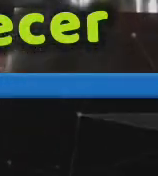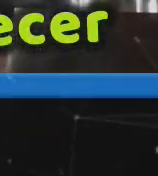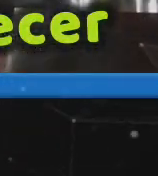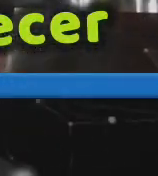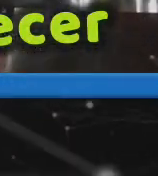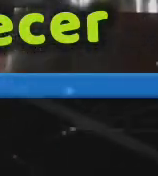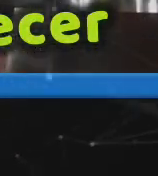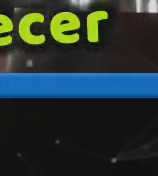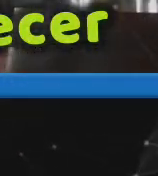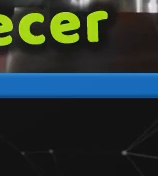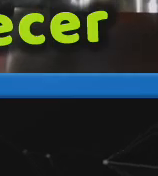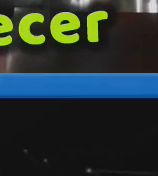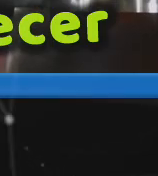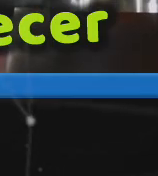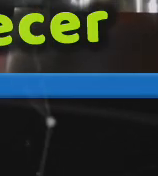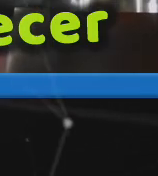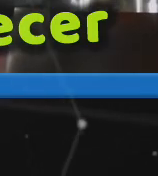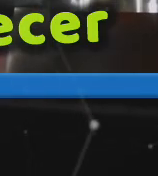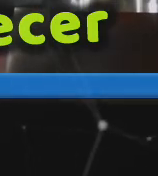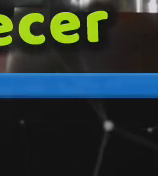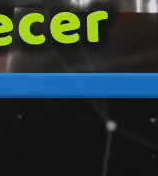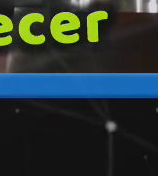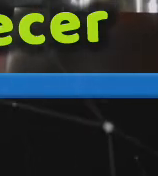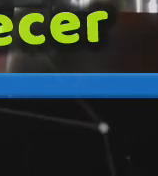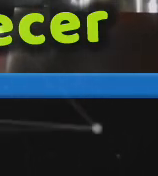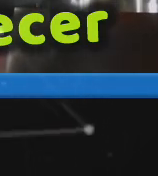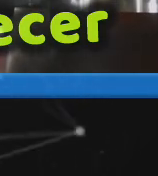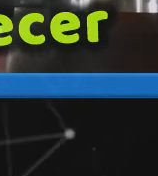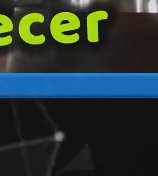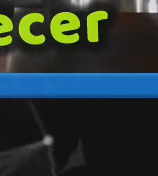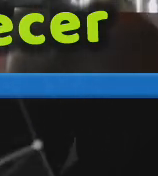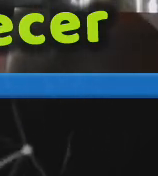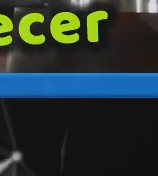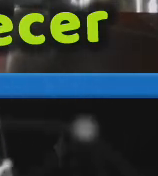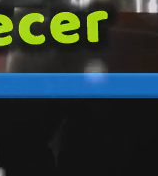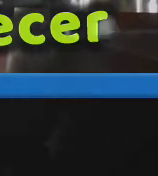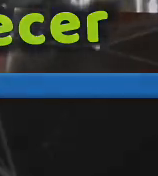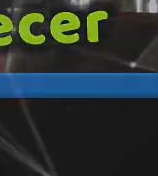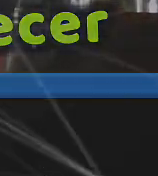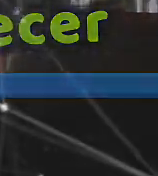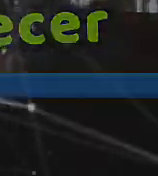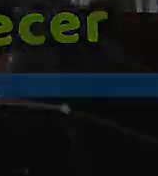En la conferencia de hoy, el presidente Andrés Manuel López Obrador